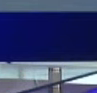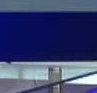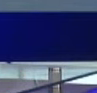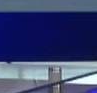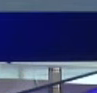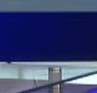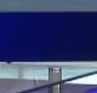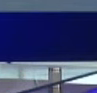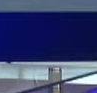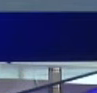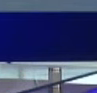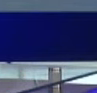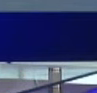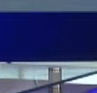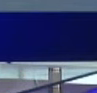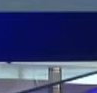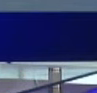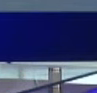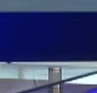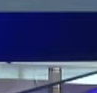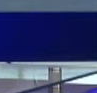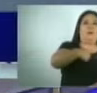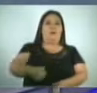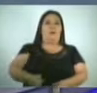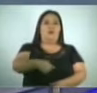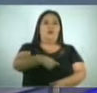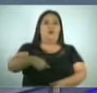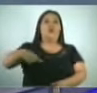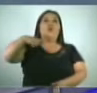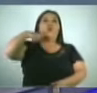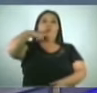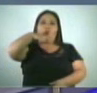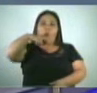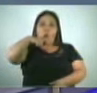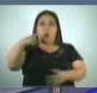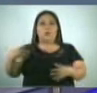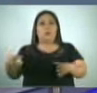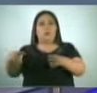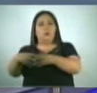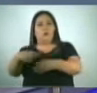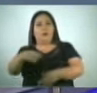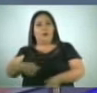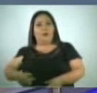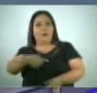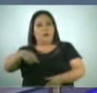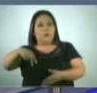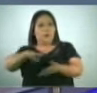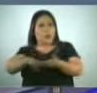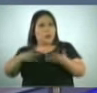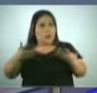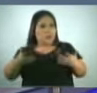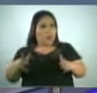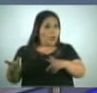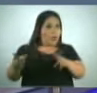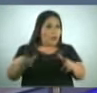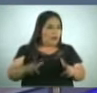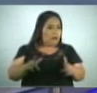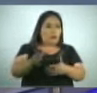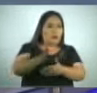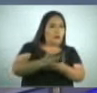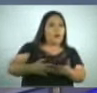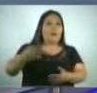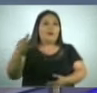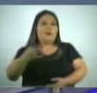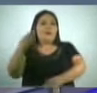Los cuerpos de socorro como Cruz Roja Salvadoreña y comandos de salvamento ya están preparados para atender emergencias que puedan ocurrir por la